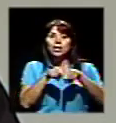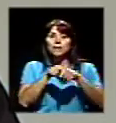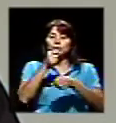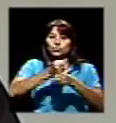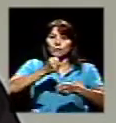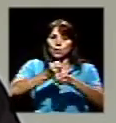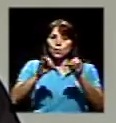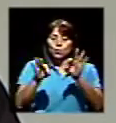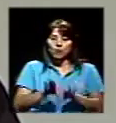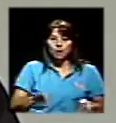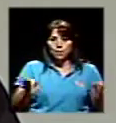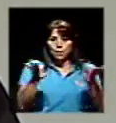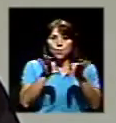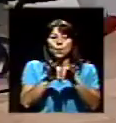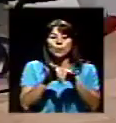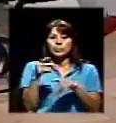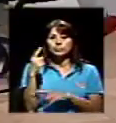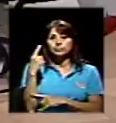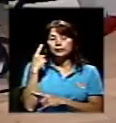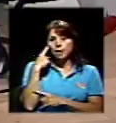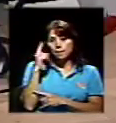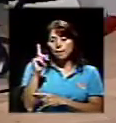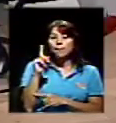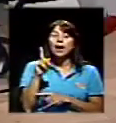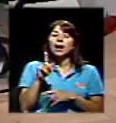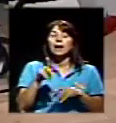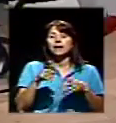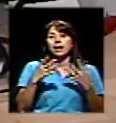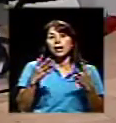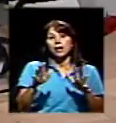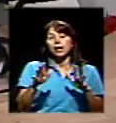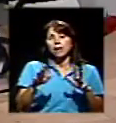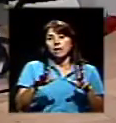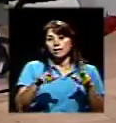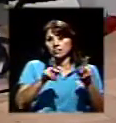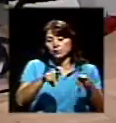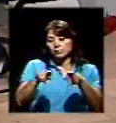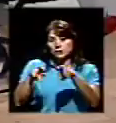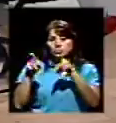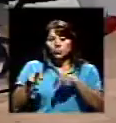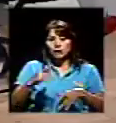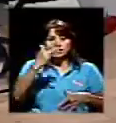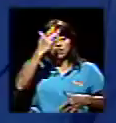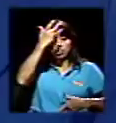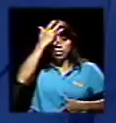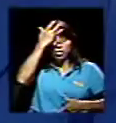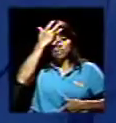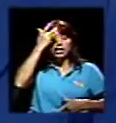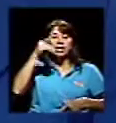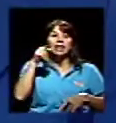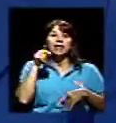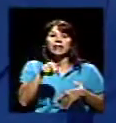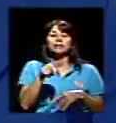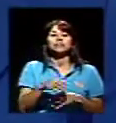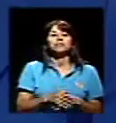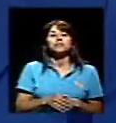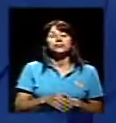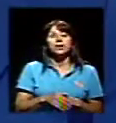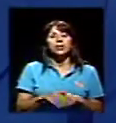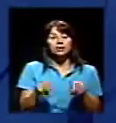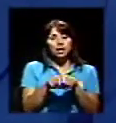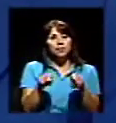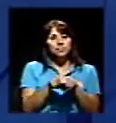importante para la morbilidad y la mortalidad en este país por esta patología. Aunado a eso, pues